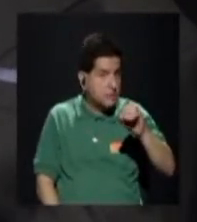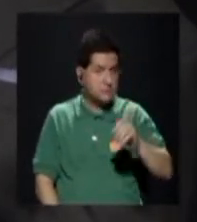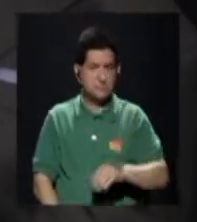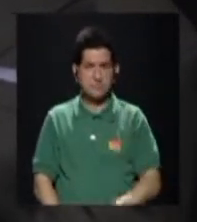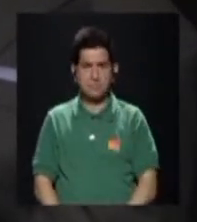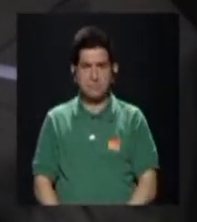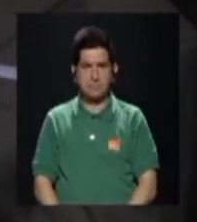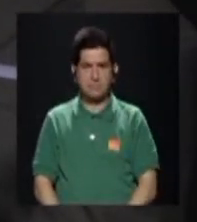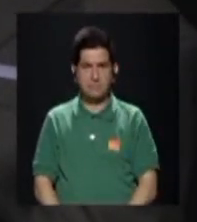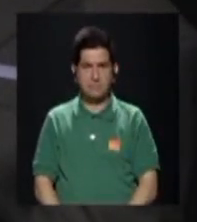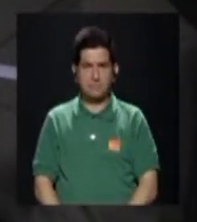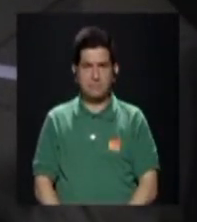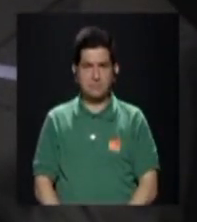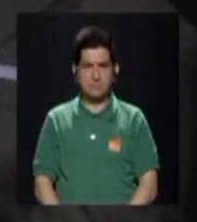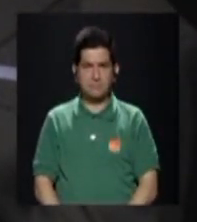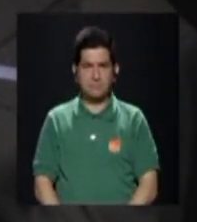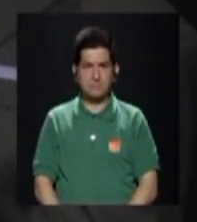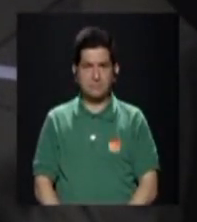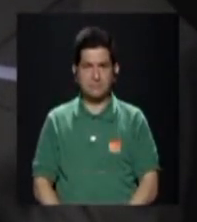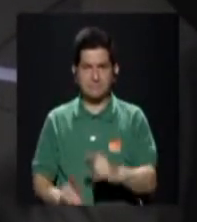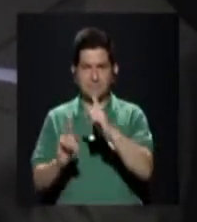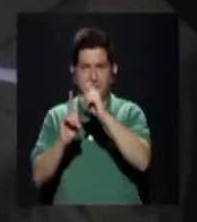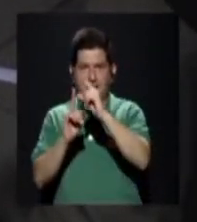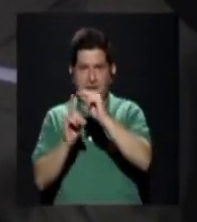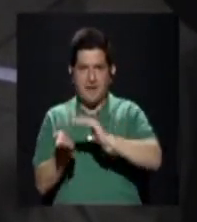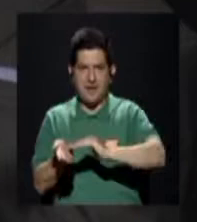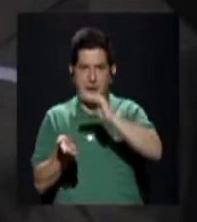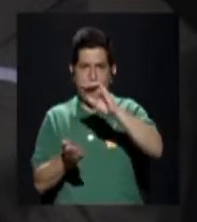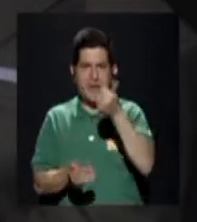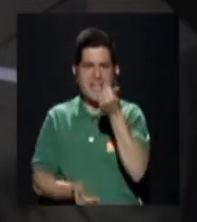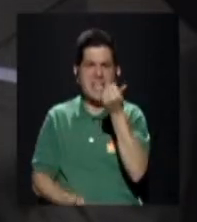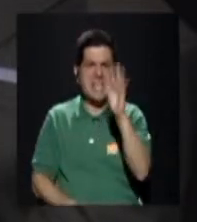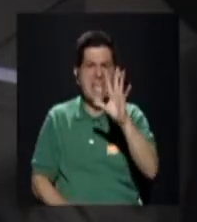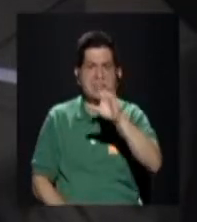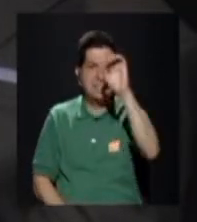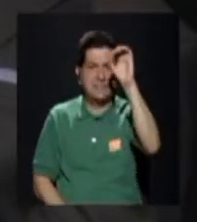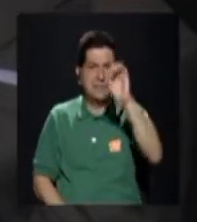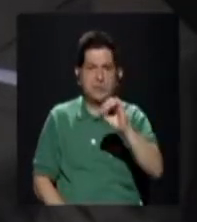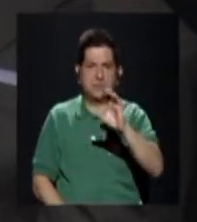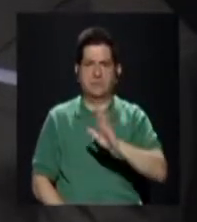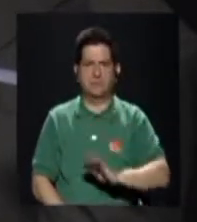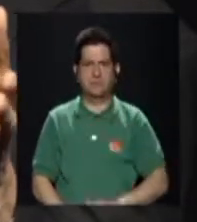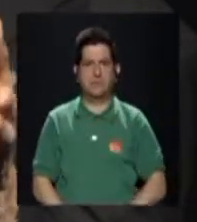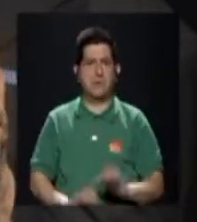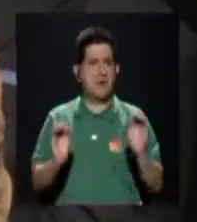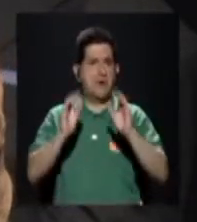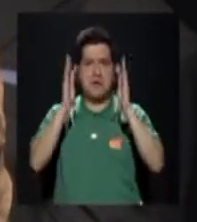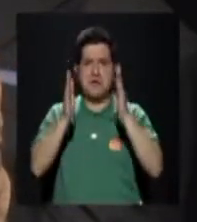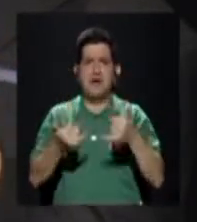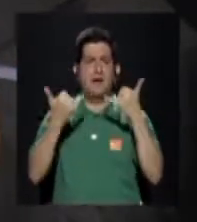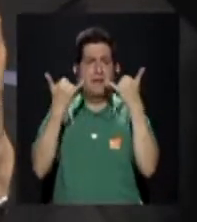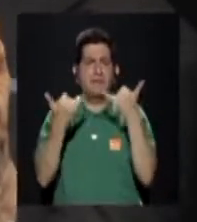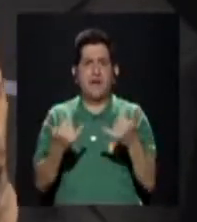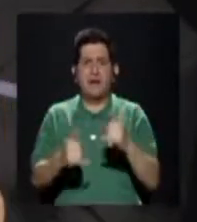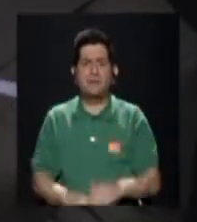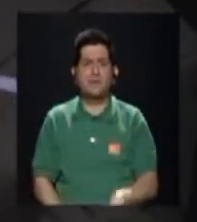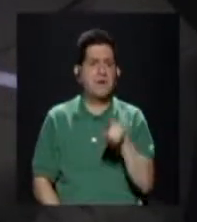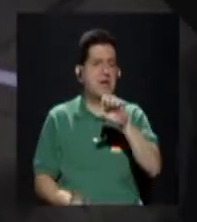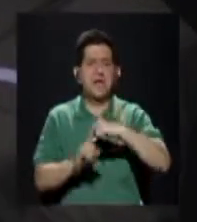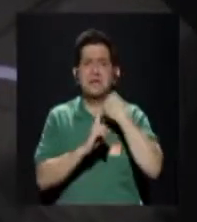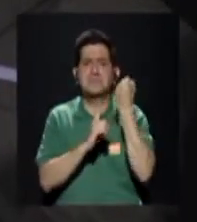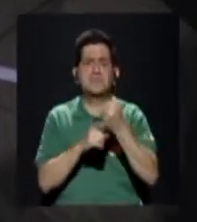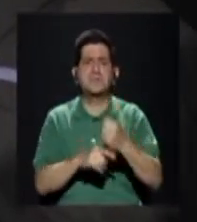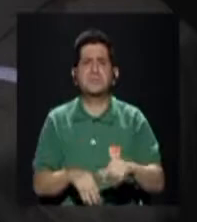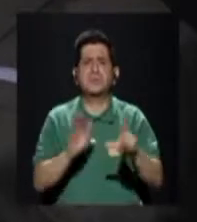y los alquileres crecen a un 15%. Y nadie en estos momentos le mete mano a esa